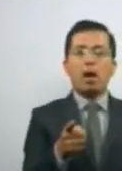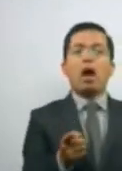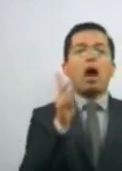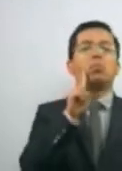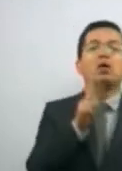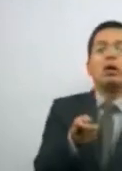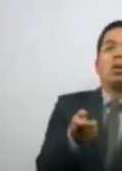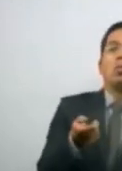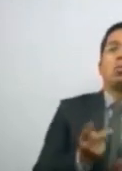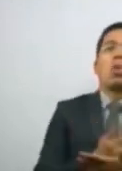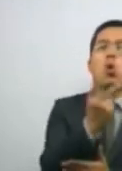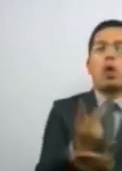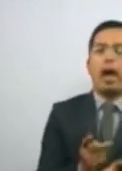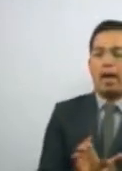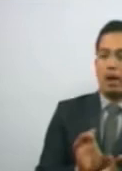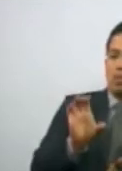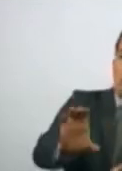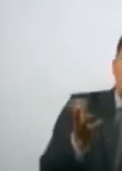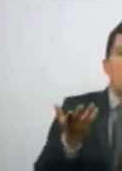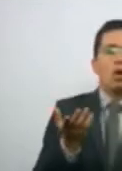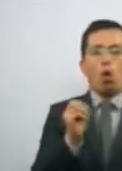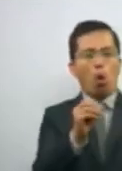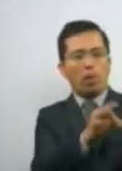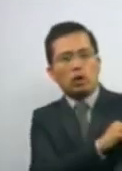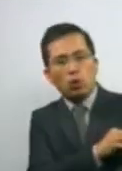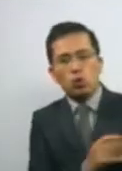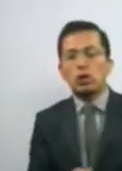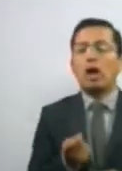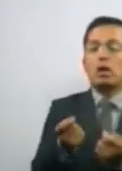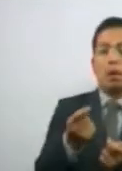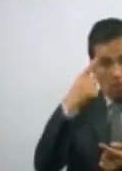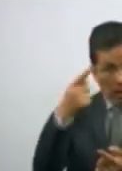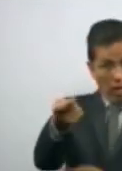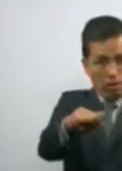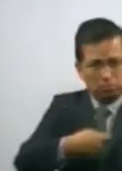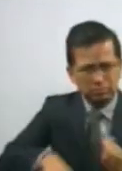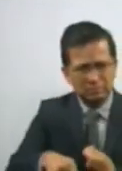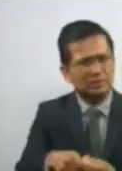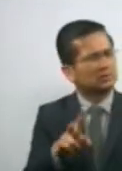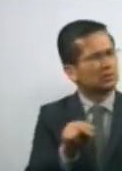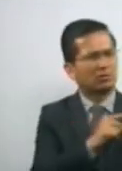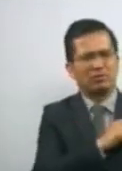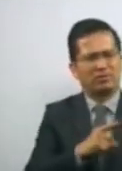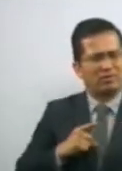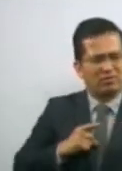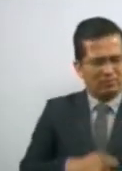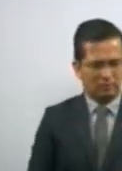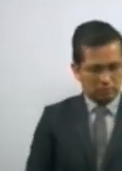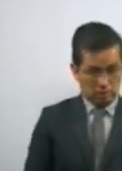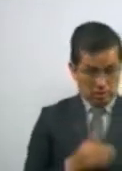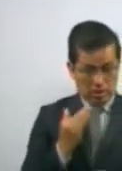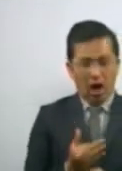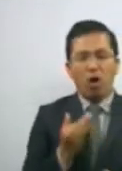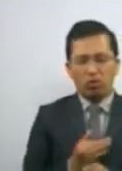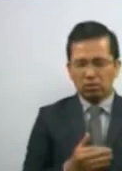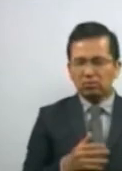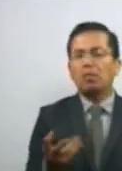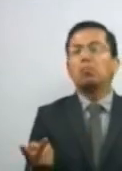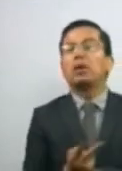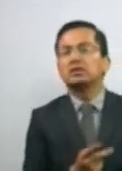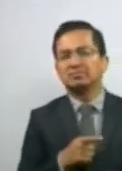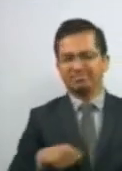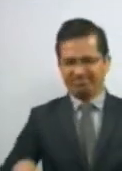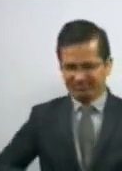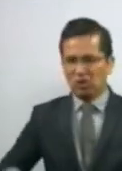sistemas de vacunación, ni de ninguna otra índole. Hoy ante lo que estamos es precisamente ante una intención